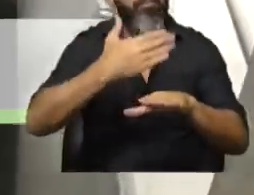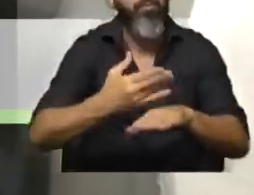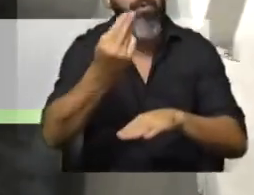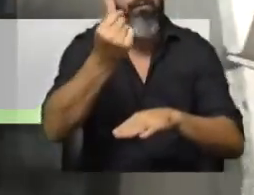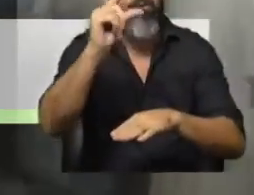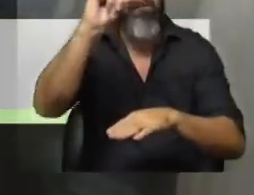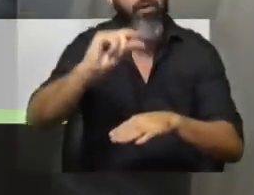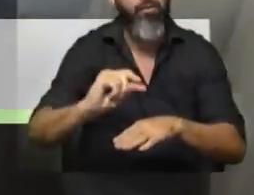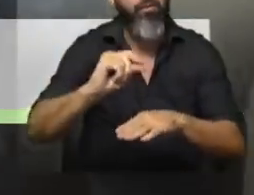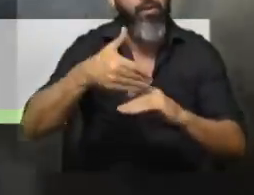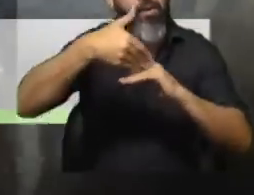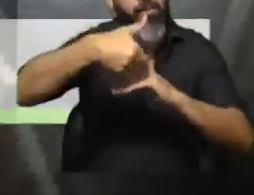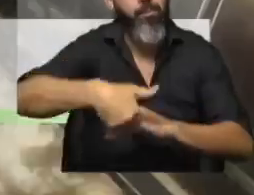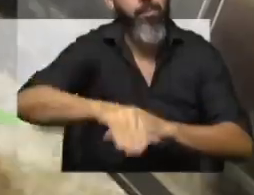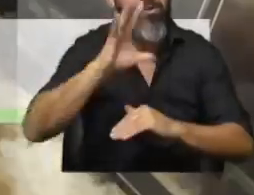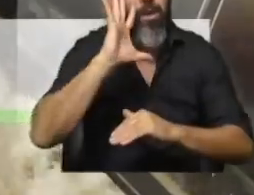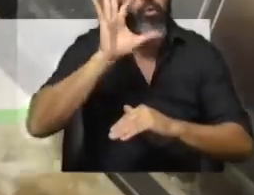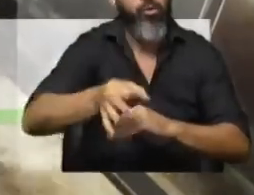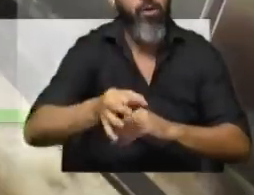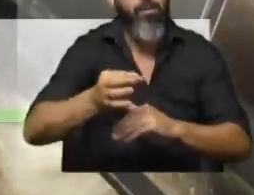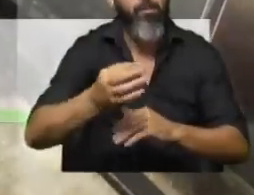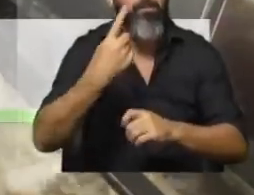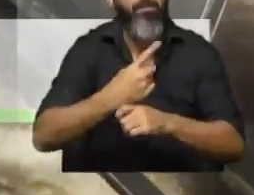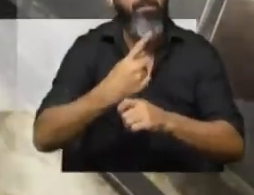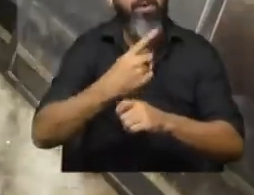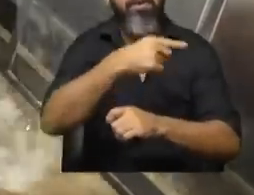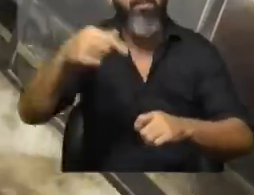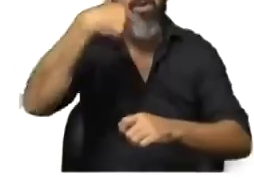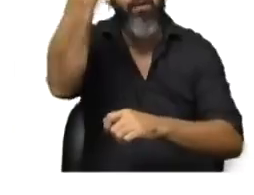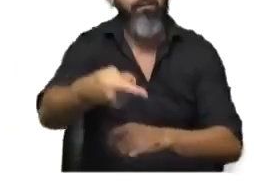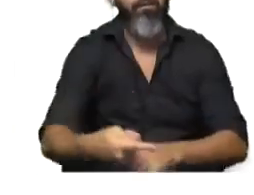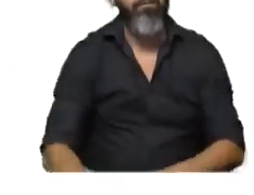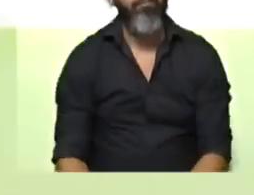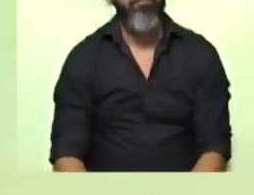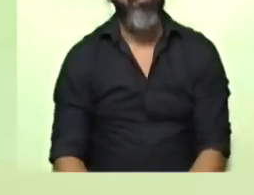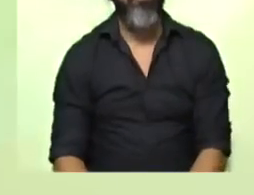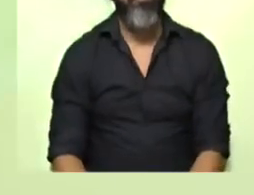de los productos recién comenzarán a verse al comienzo de la próxima semana